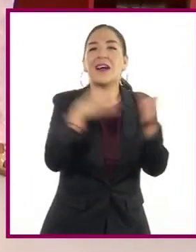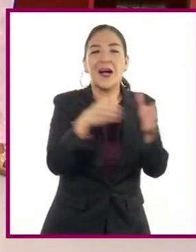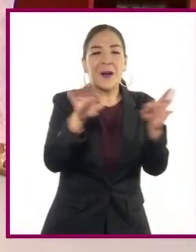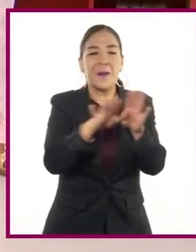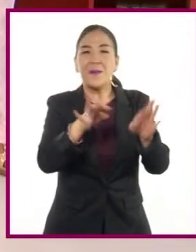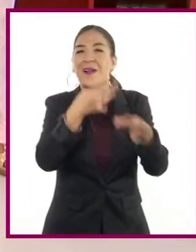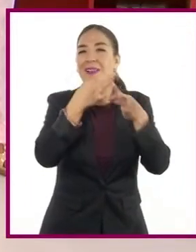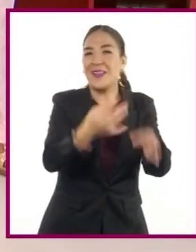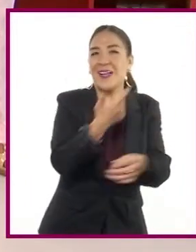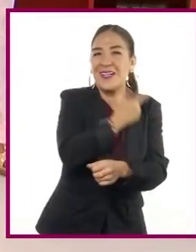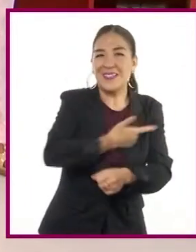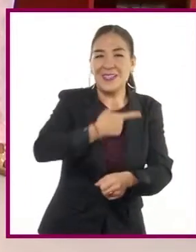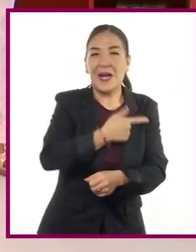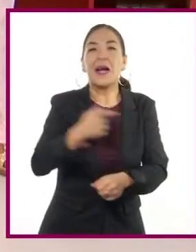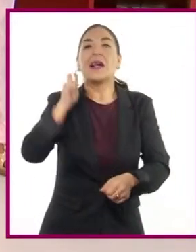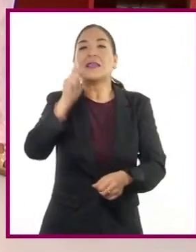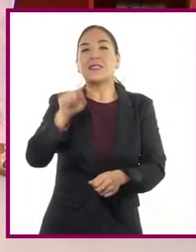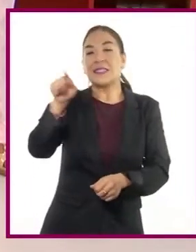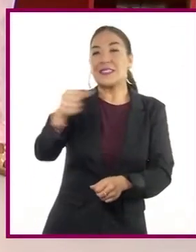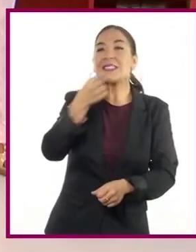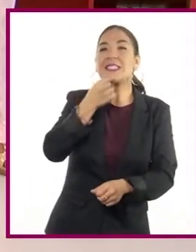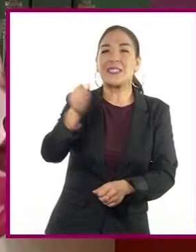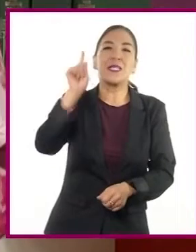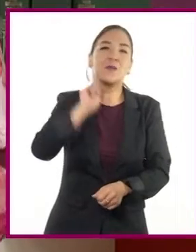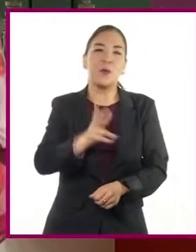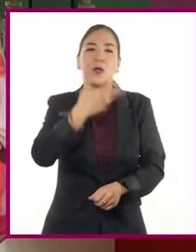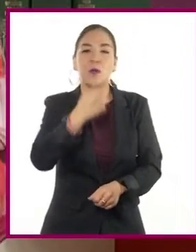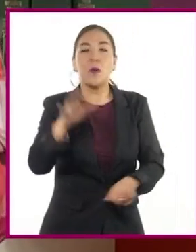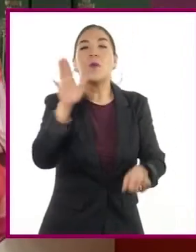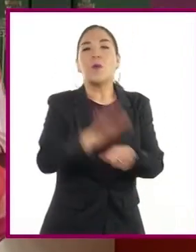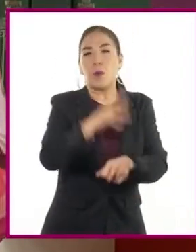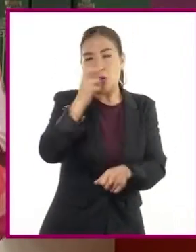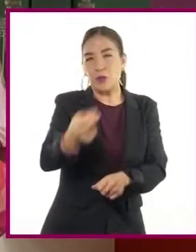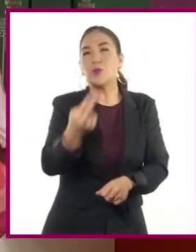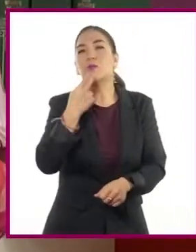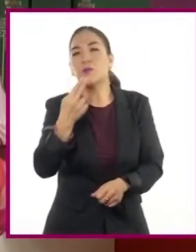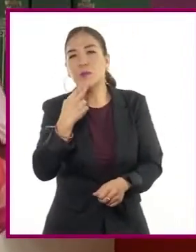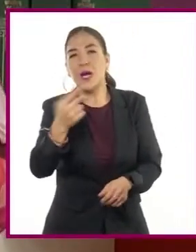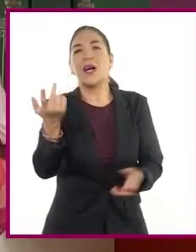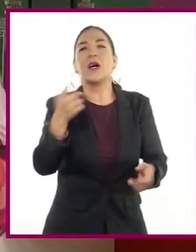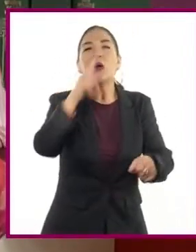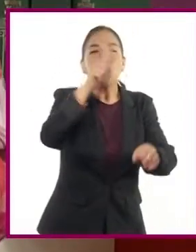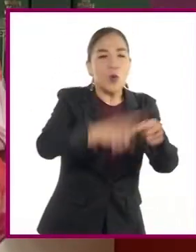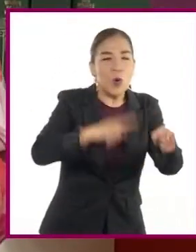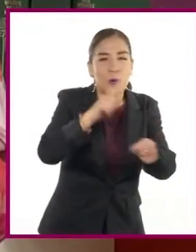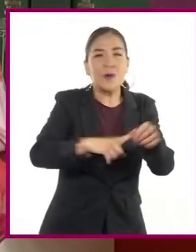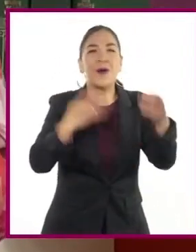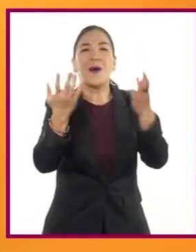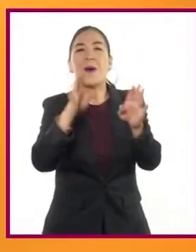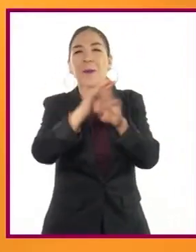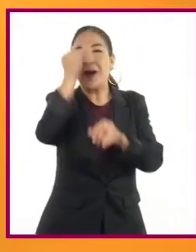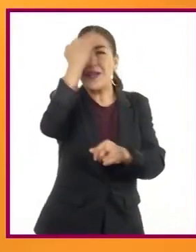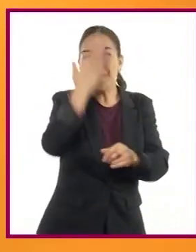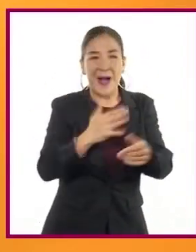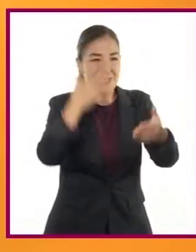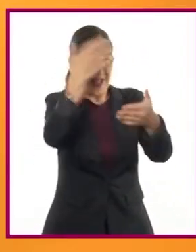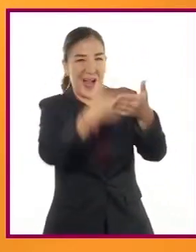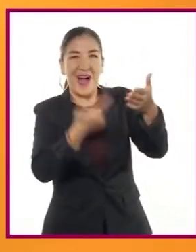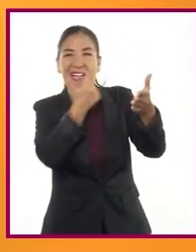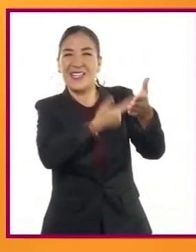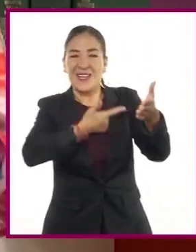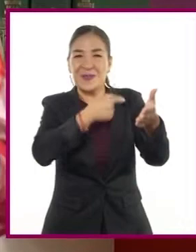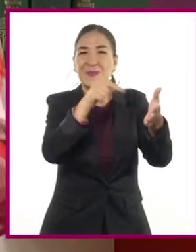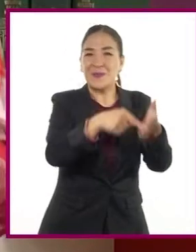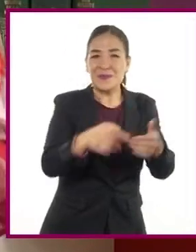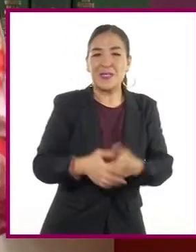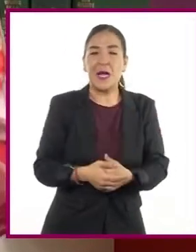atractivos, dirigidos a niñas y niños. Por eso usan colores y personajes que son de su agrado. Su tamaño se